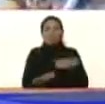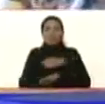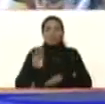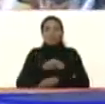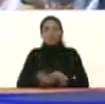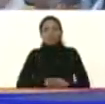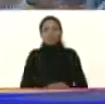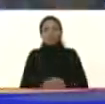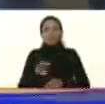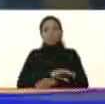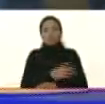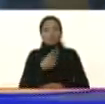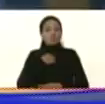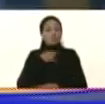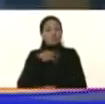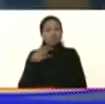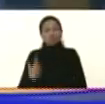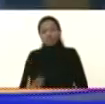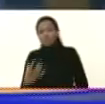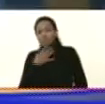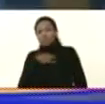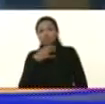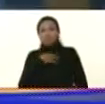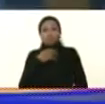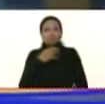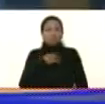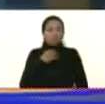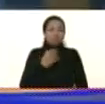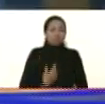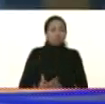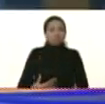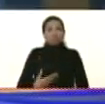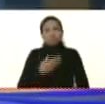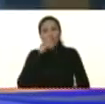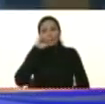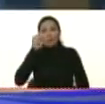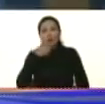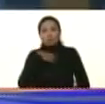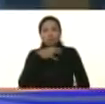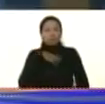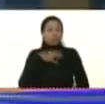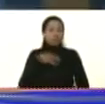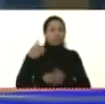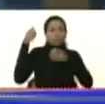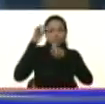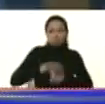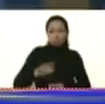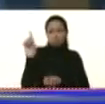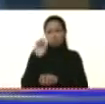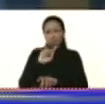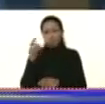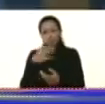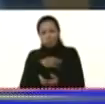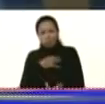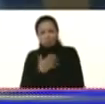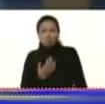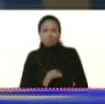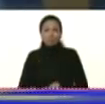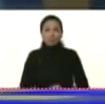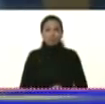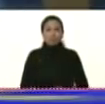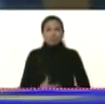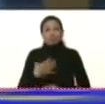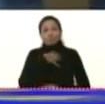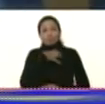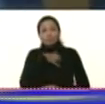La canción es, y no podrán, con Nicolás no podrá, y